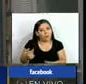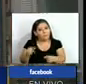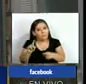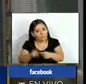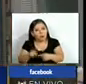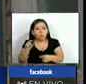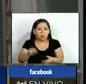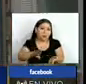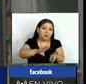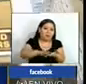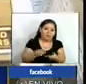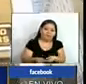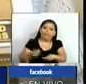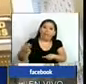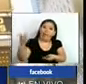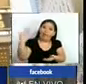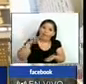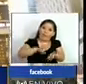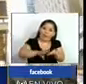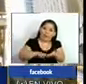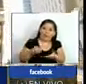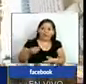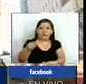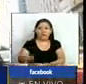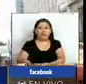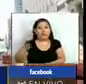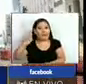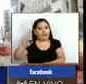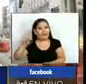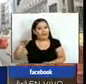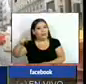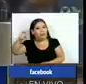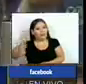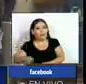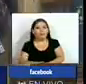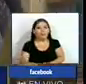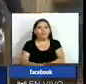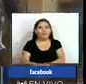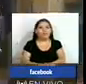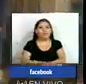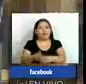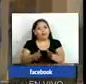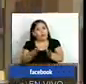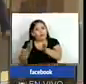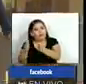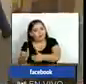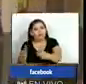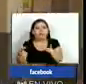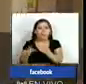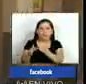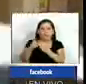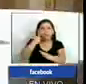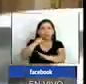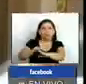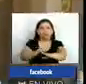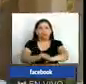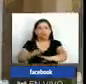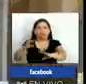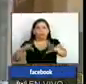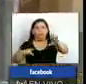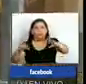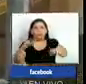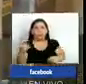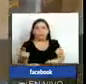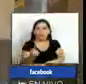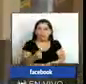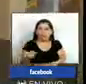de boletería de presentaciones hasta el día 3 de dicho mes. El área triestatal busca blindarse para evitar nuevos contagios y